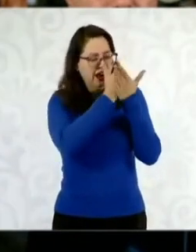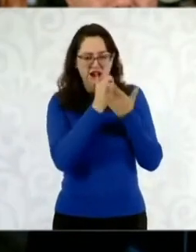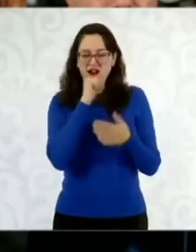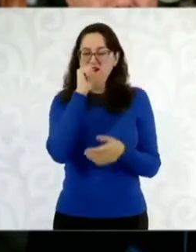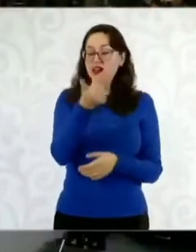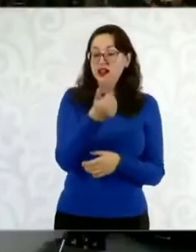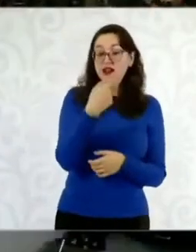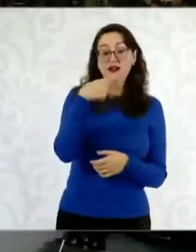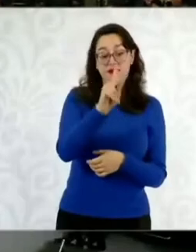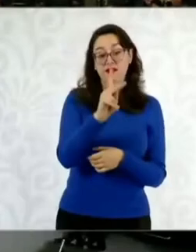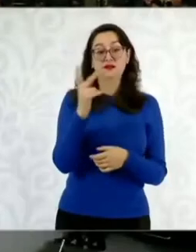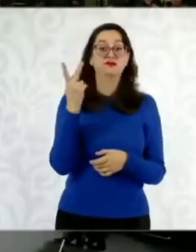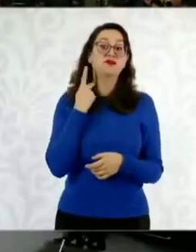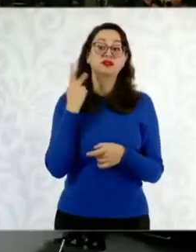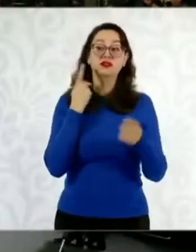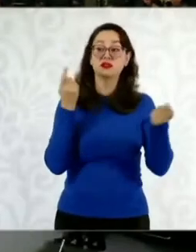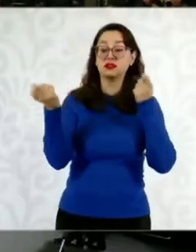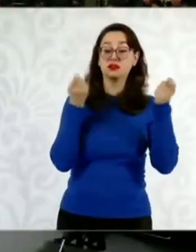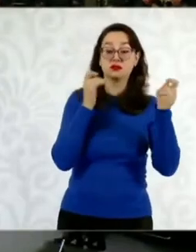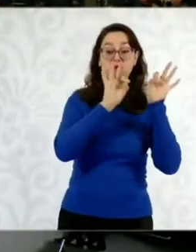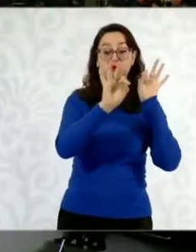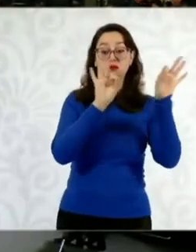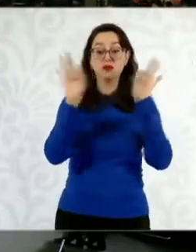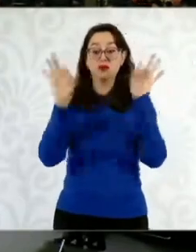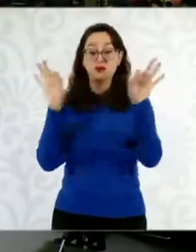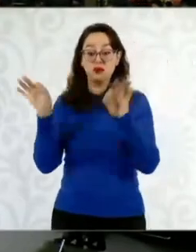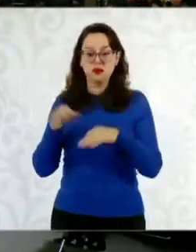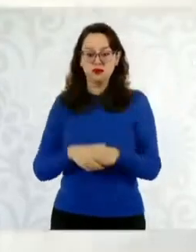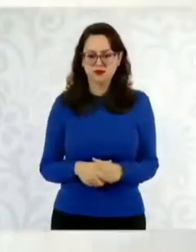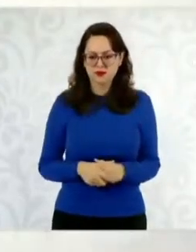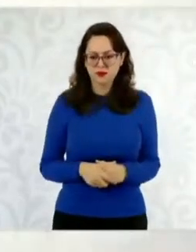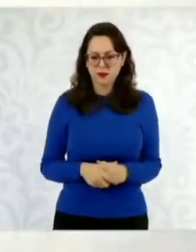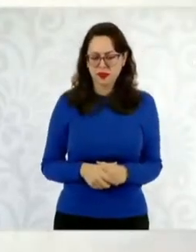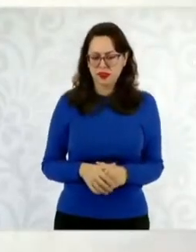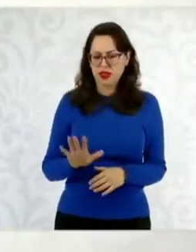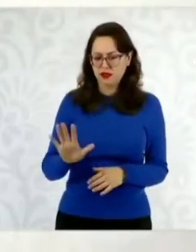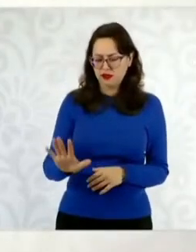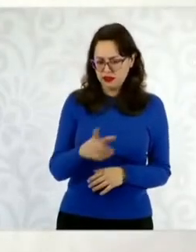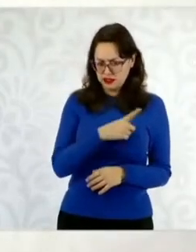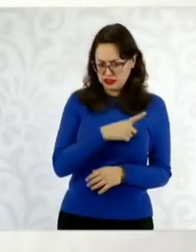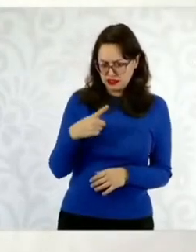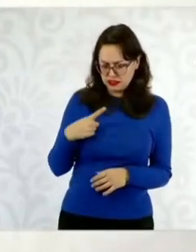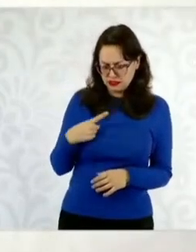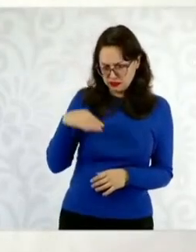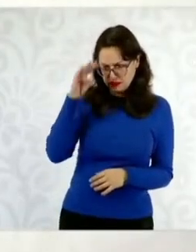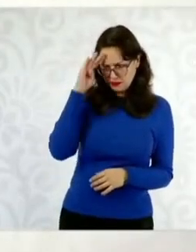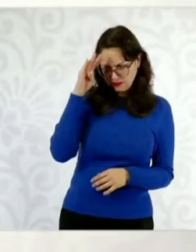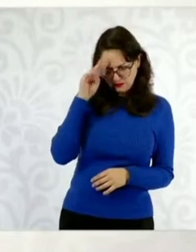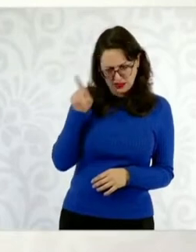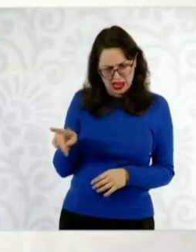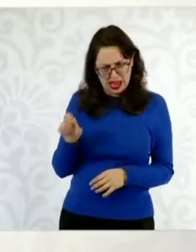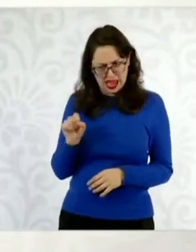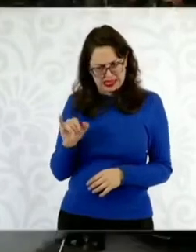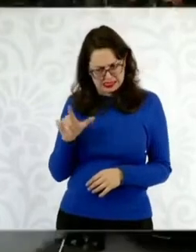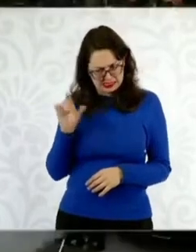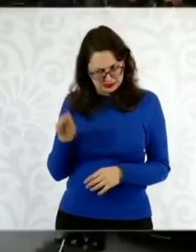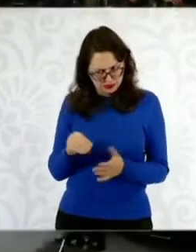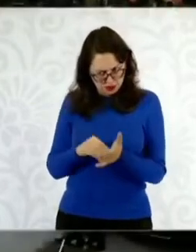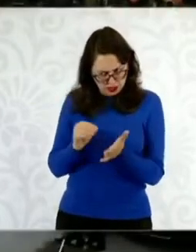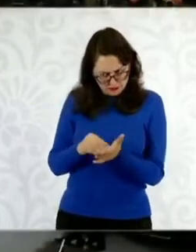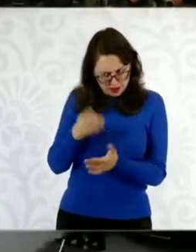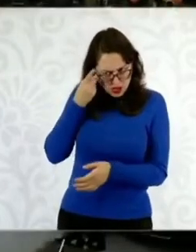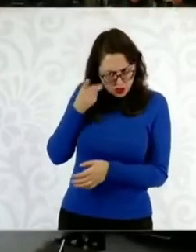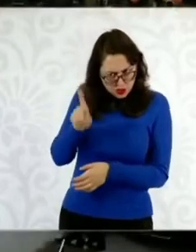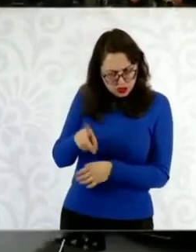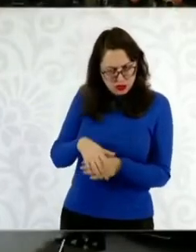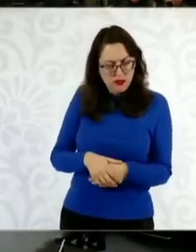nivel internacional. Primero habría que ver si todavía Slim tiene las acciones, no estoy segura. En 2017